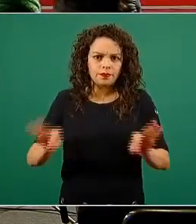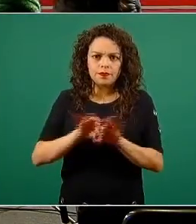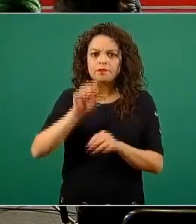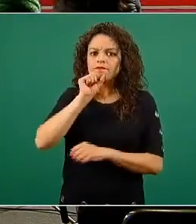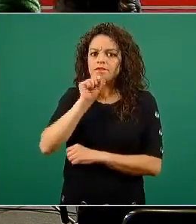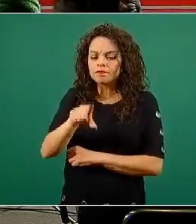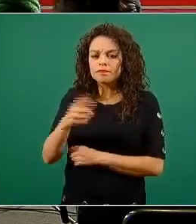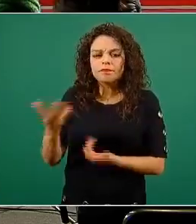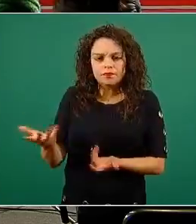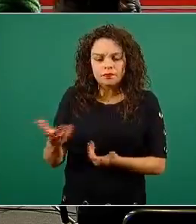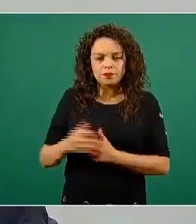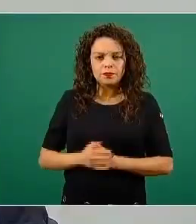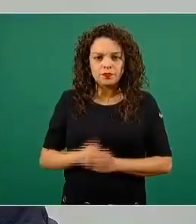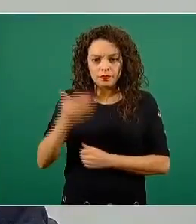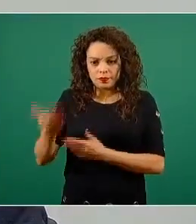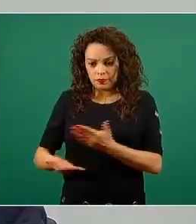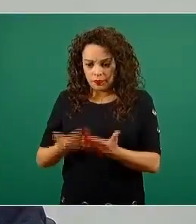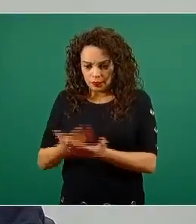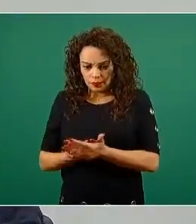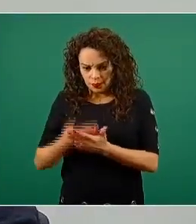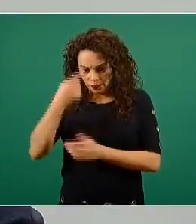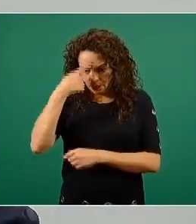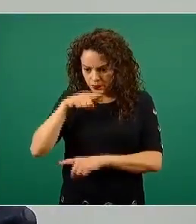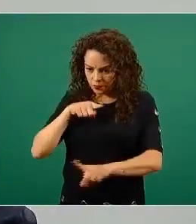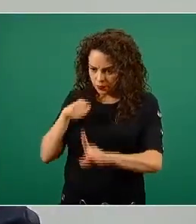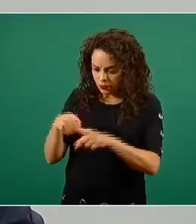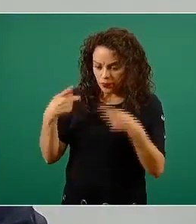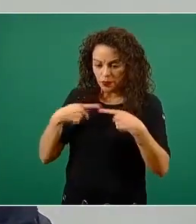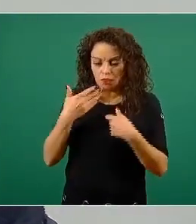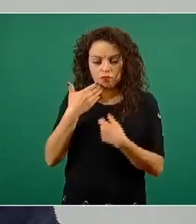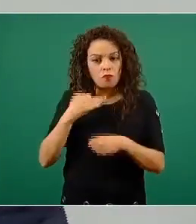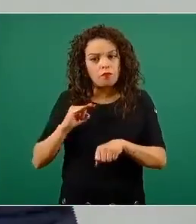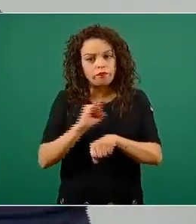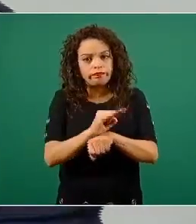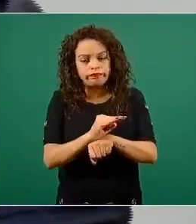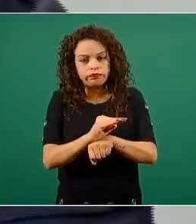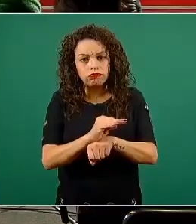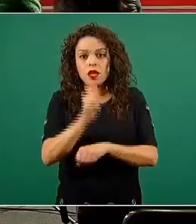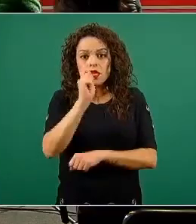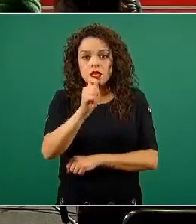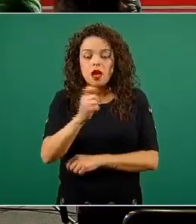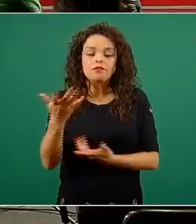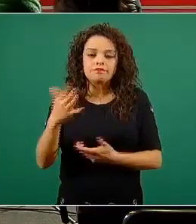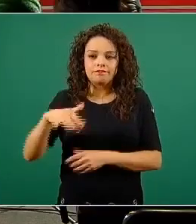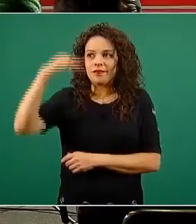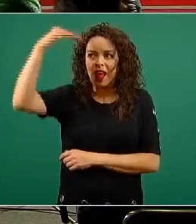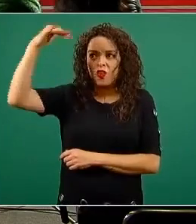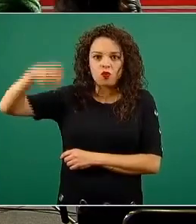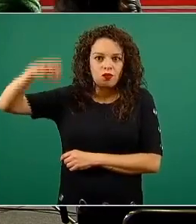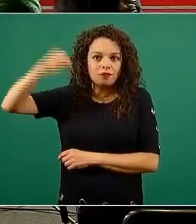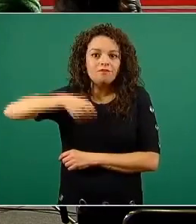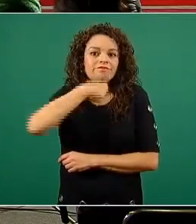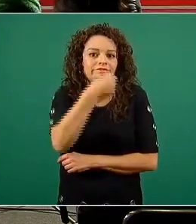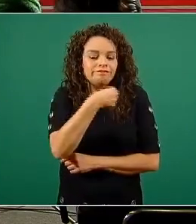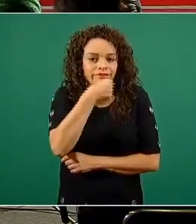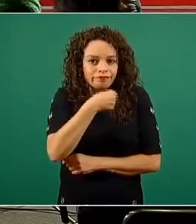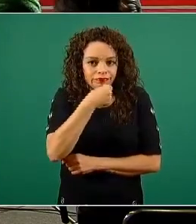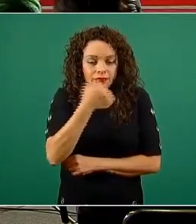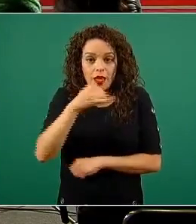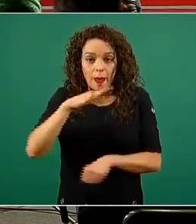de apuntar hacia los grupos de mayor riesgo, que son las personas, los adultos mayores, y en particular los adultos mayores